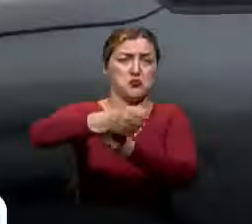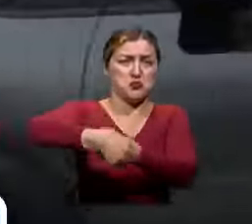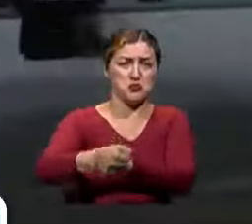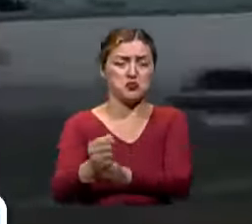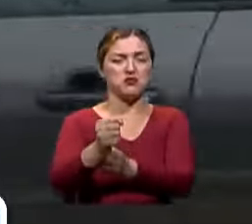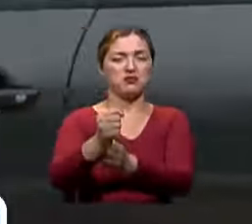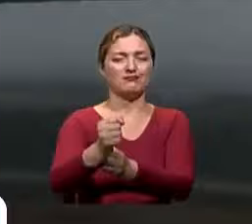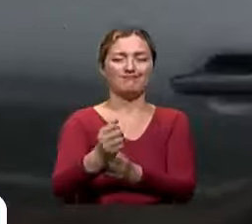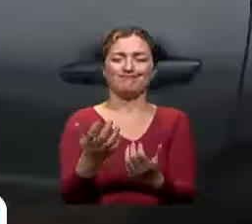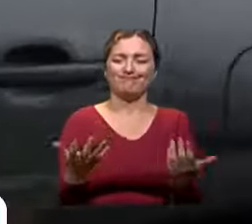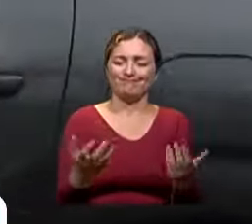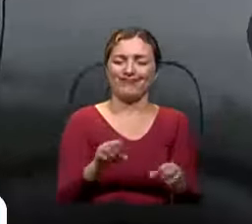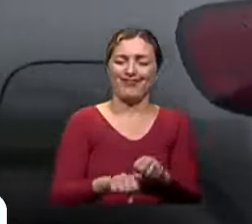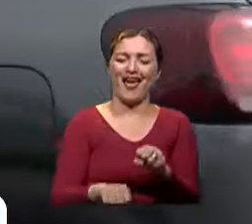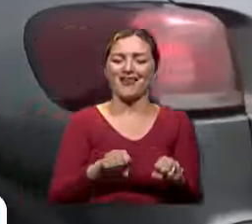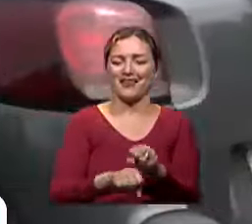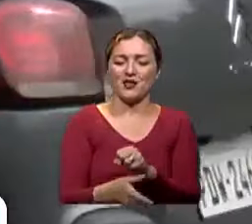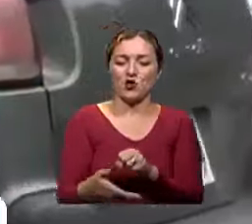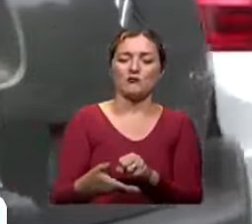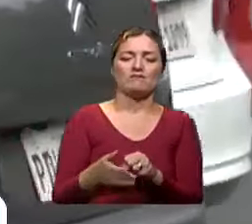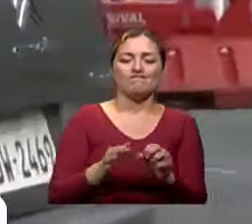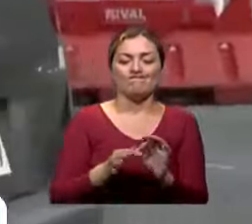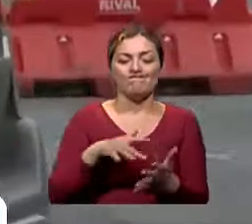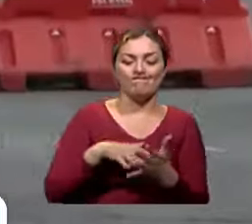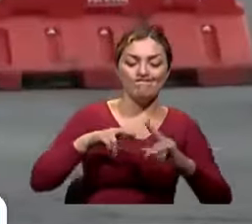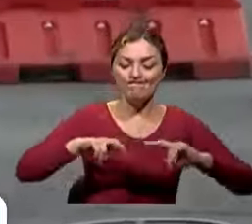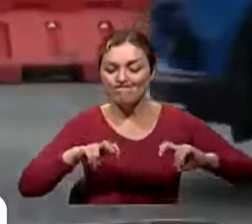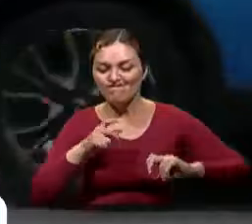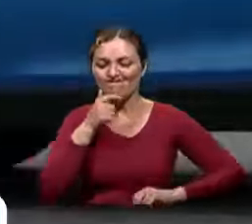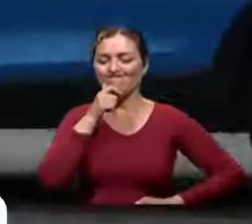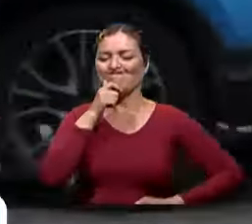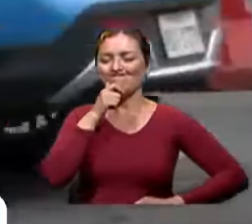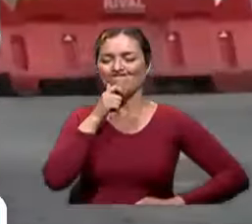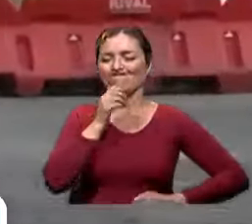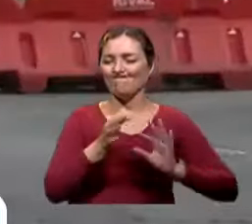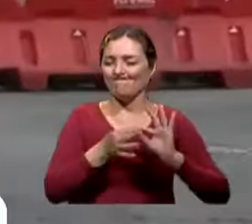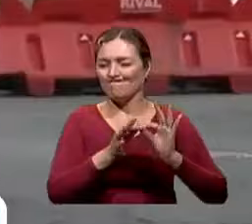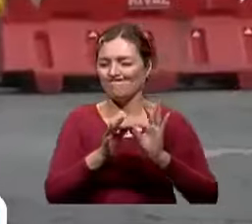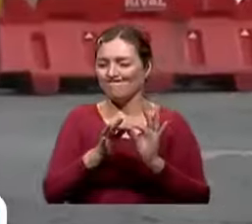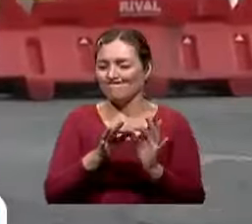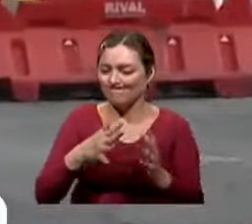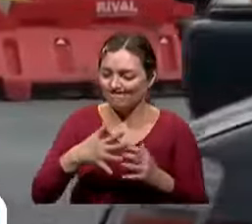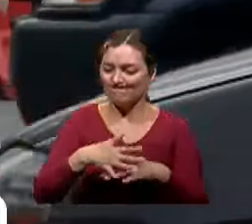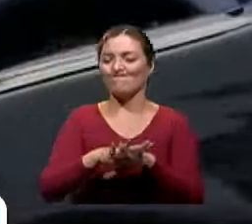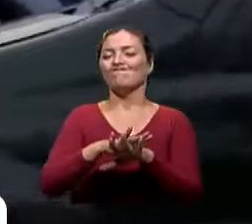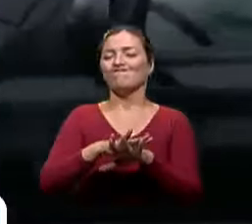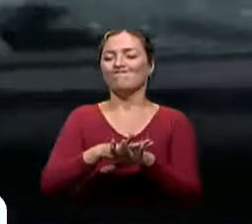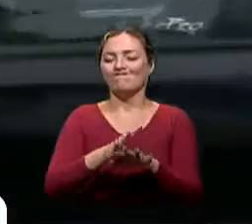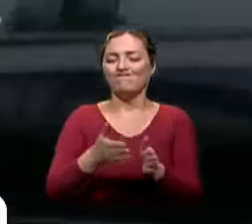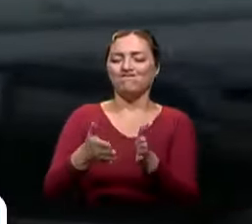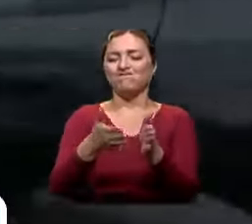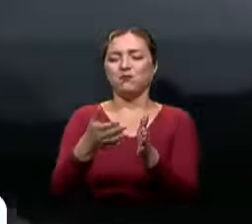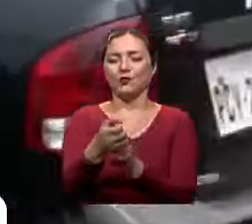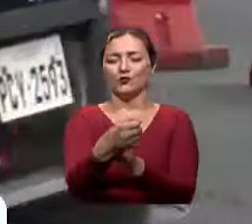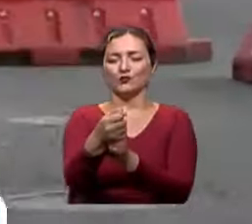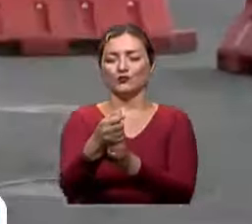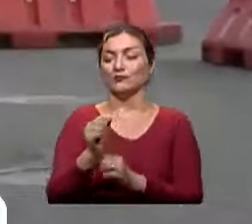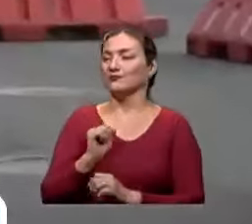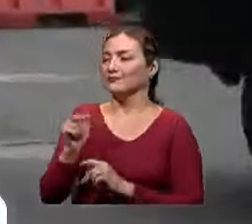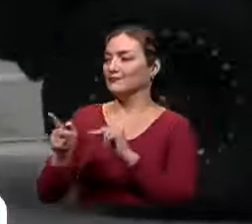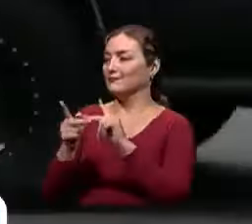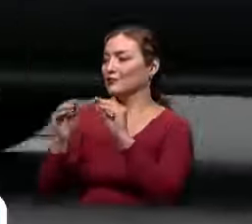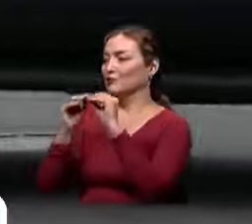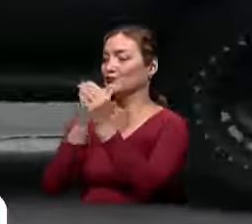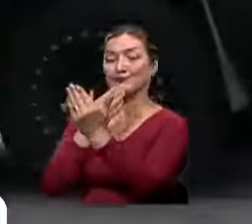ejecutados dieron como resultado que se tiene que hacer una rehabilitación integral ya de la parte del carril exclusivo. Perfecto, muchas gracias. Y